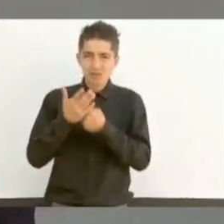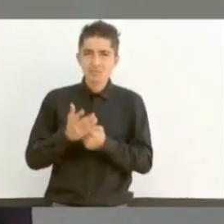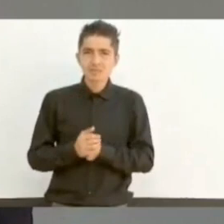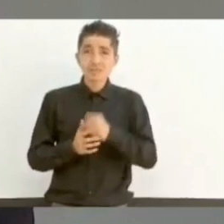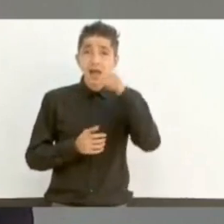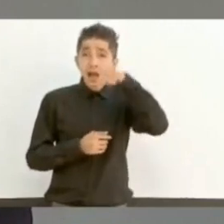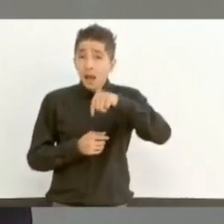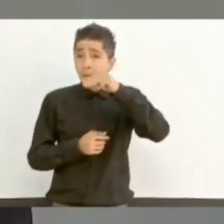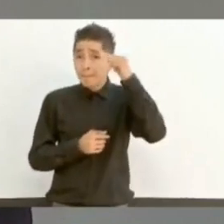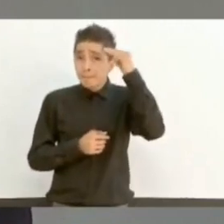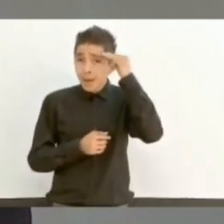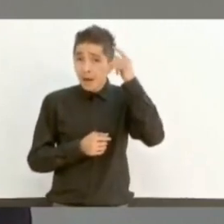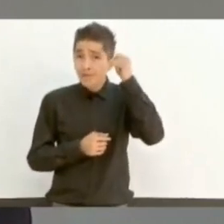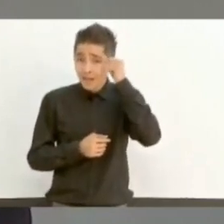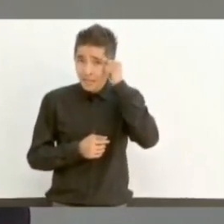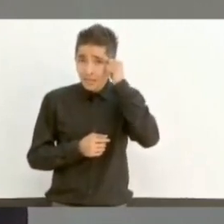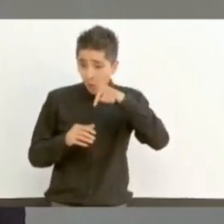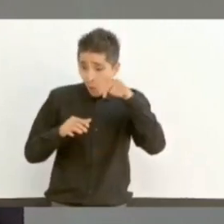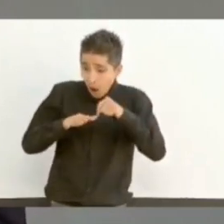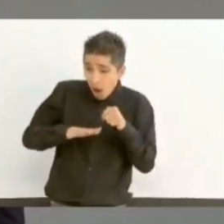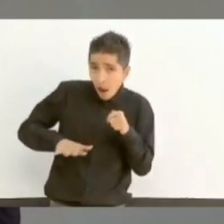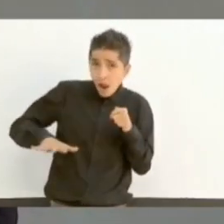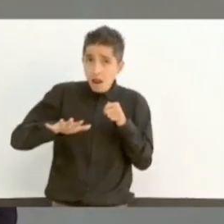en Marabatío.